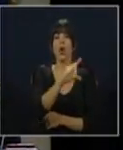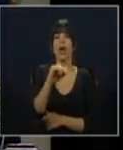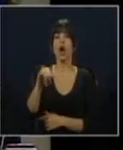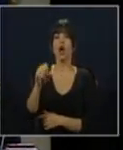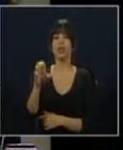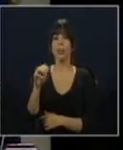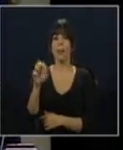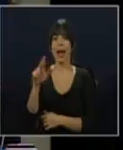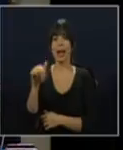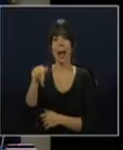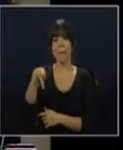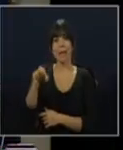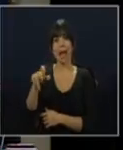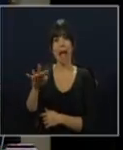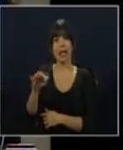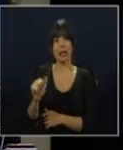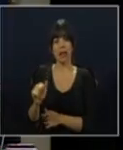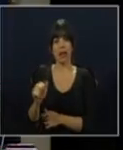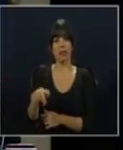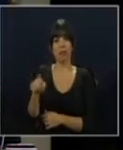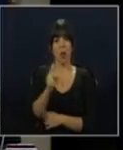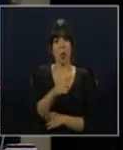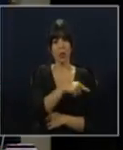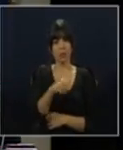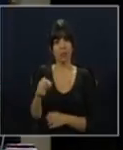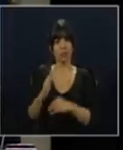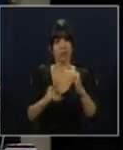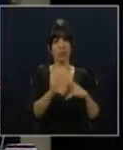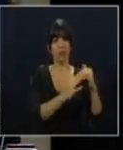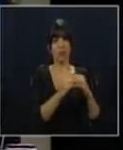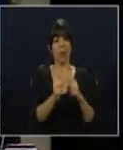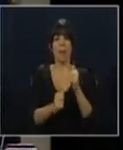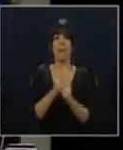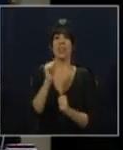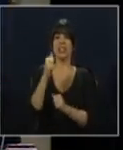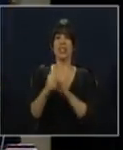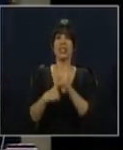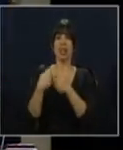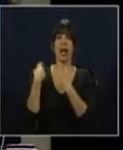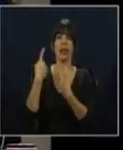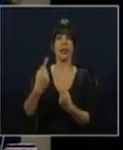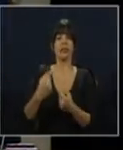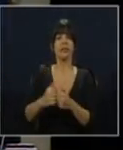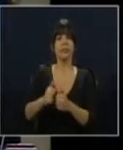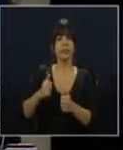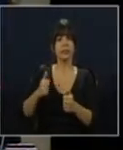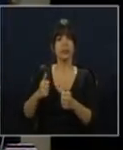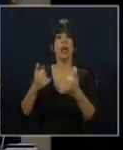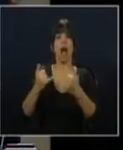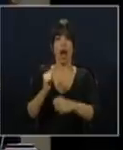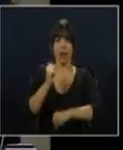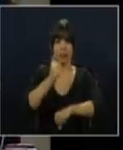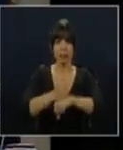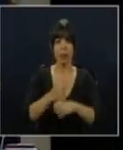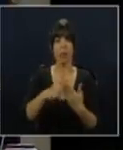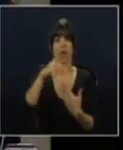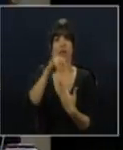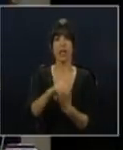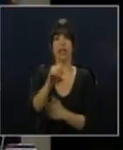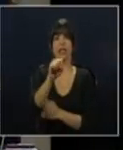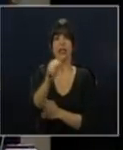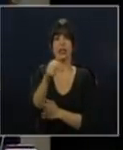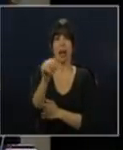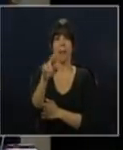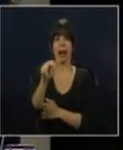Peralta, y camina exitosamente, después de más de una década fallida, la nueva gestión del proyecto Sámara.